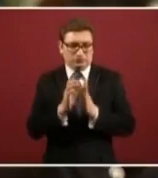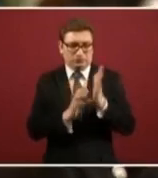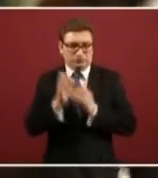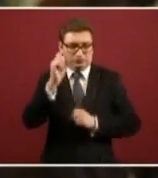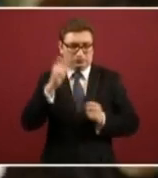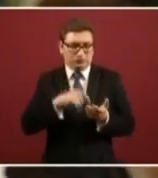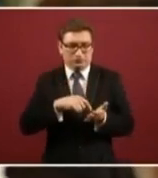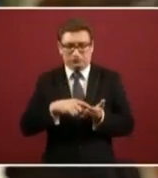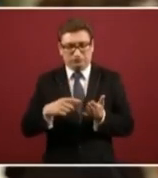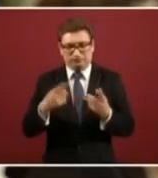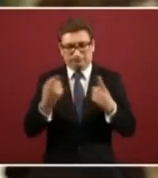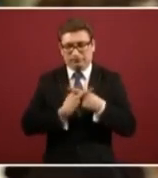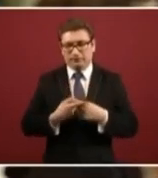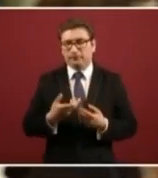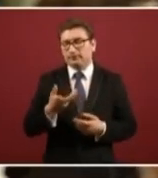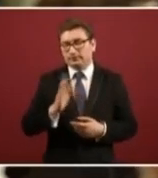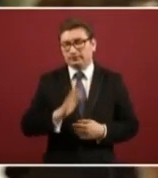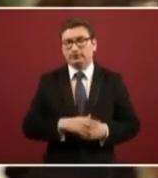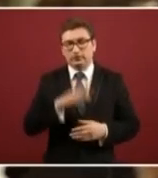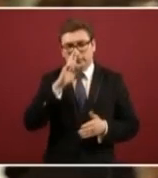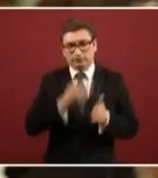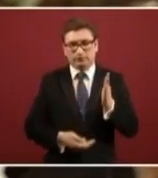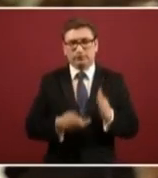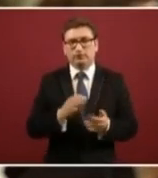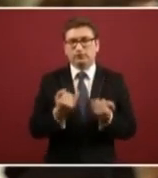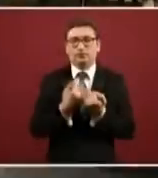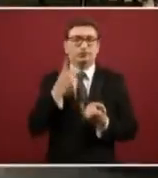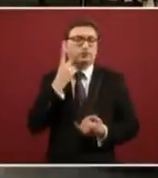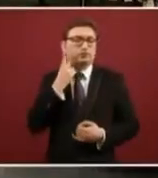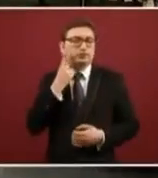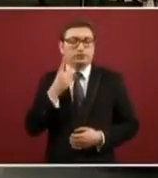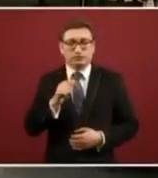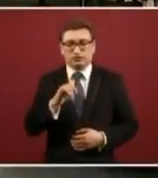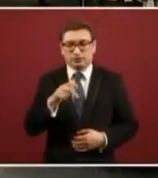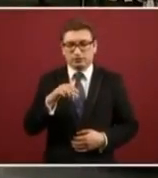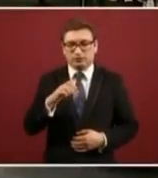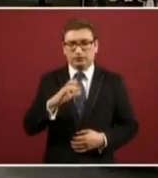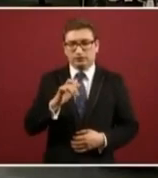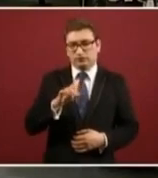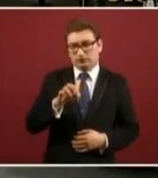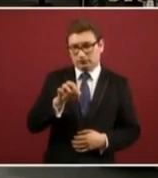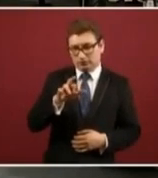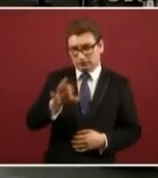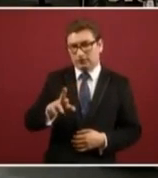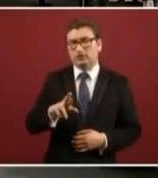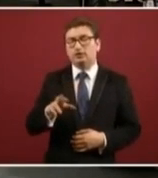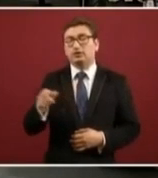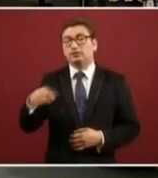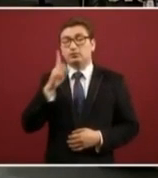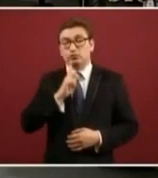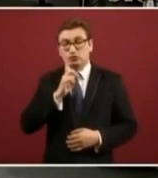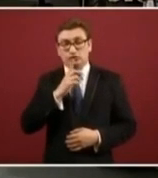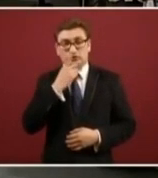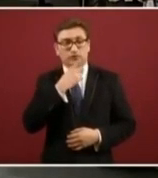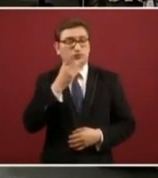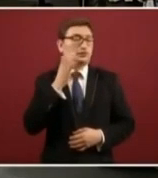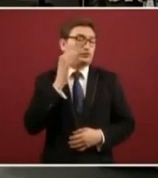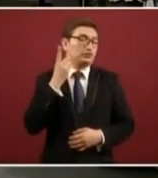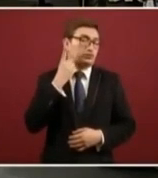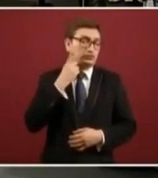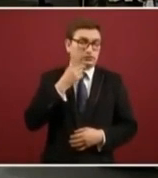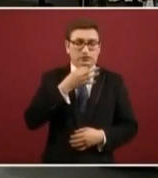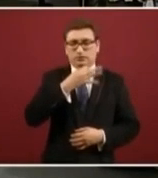diciendo claramente, y también la diputada Tatiana Cloutier Carrillo lo dijo en la Cámara de